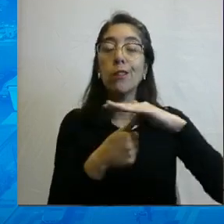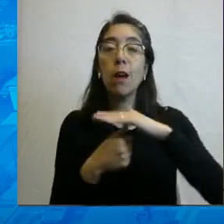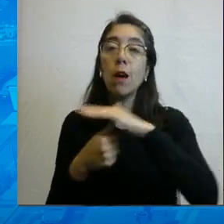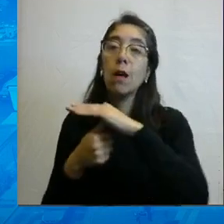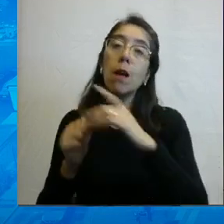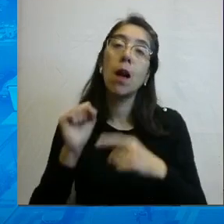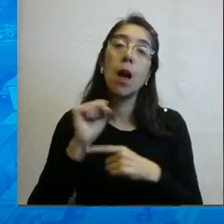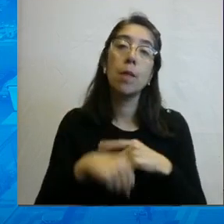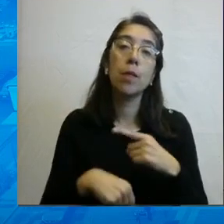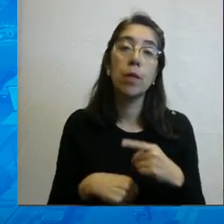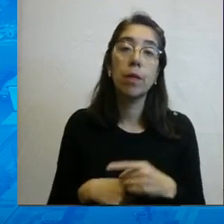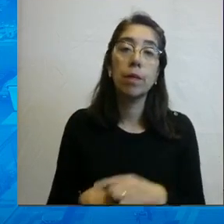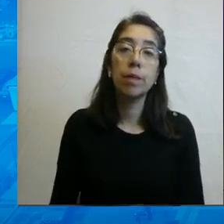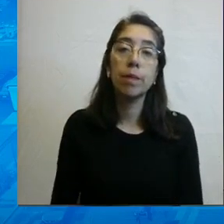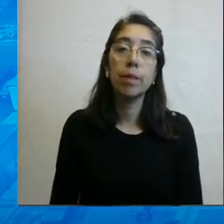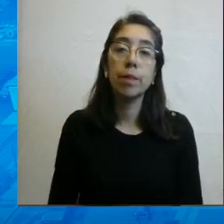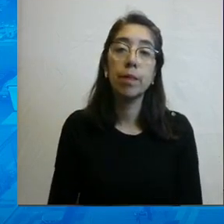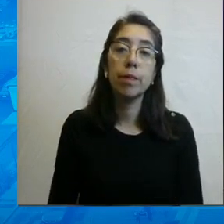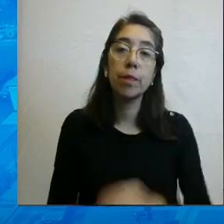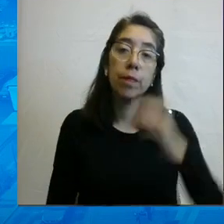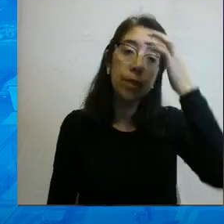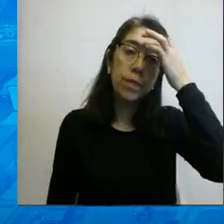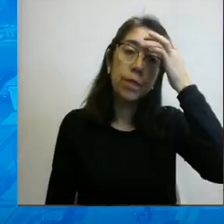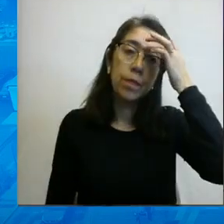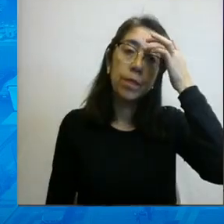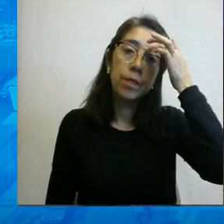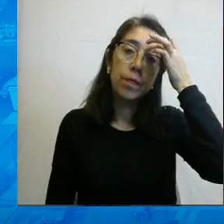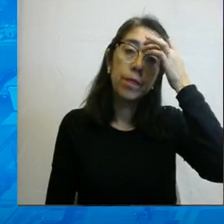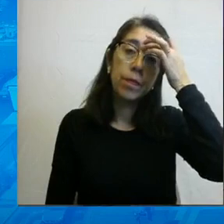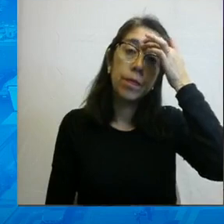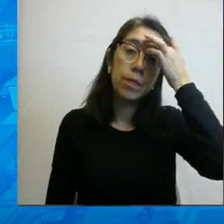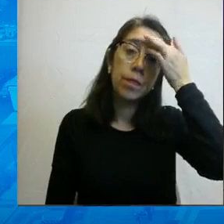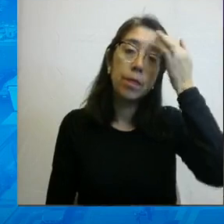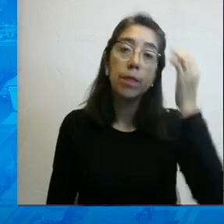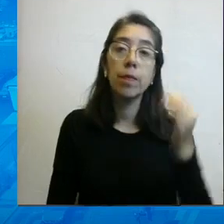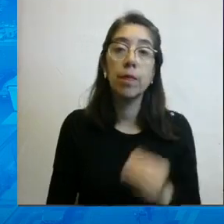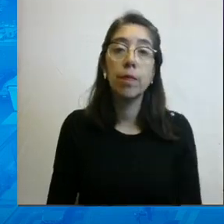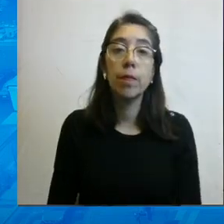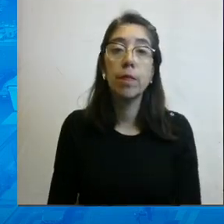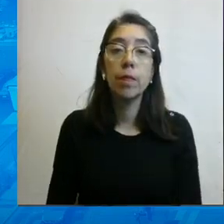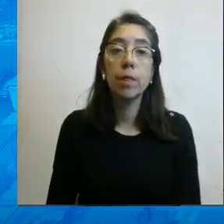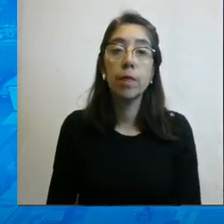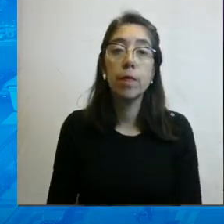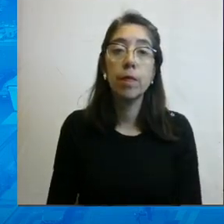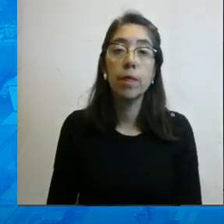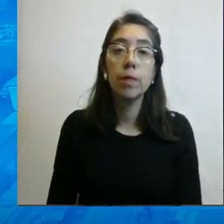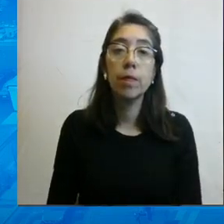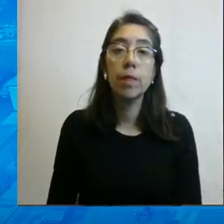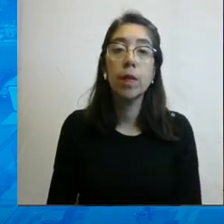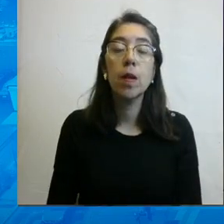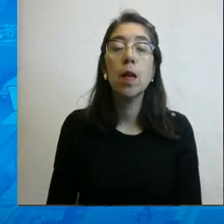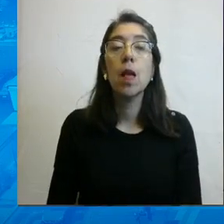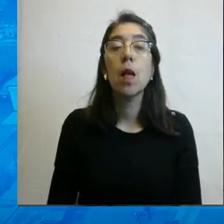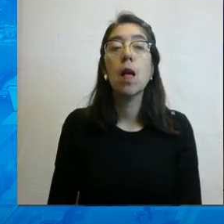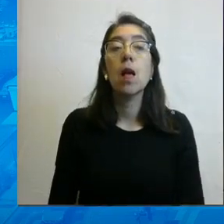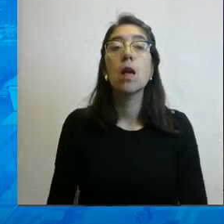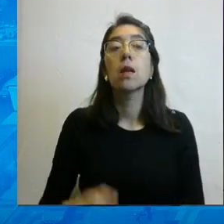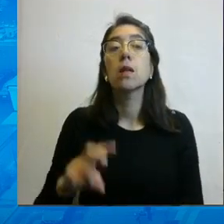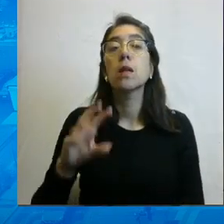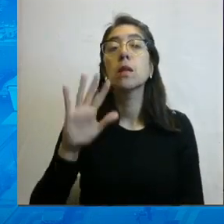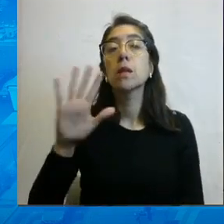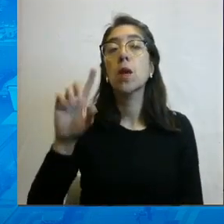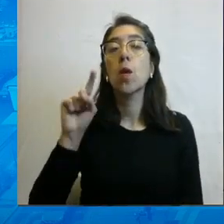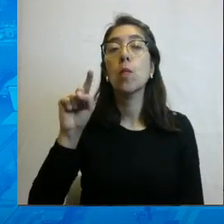Administración Municipal informa sobre el pronunciamiento convenio de cooperación entre la Municipalidad de Melipilla y Corporación Municipal de Melipilla para